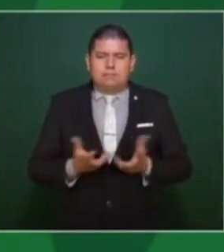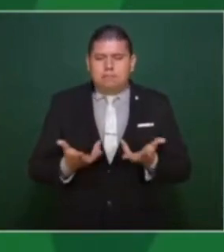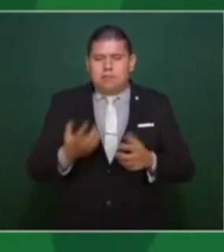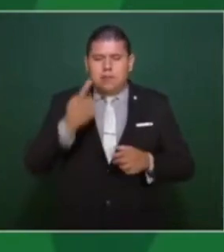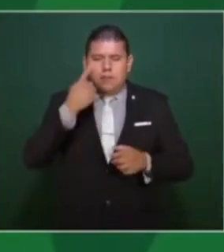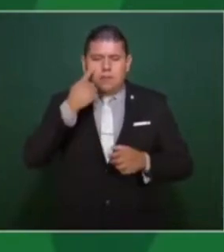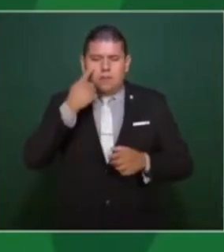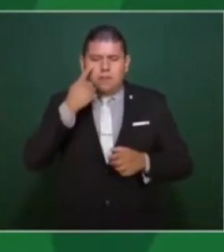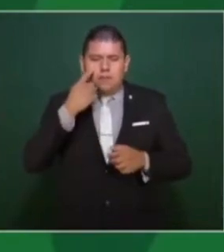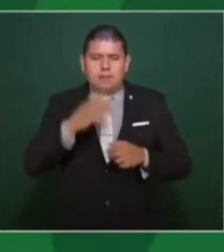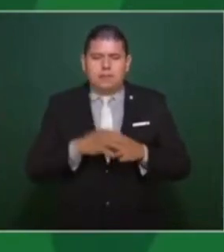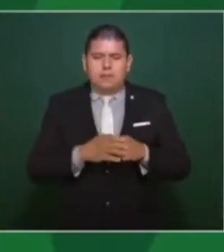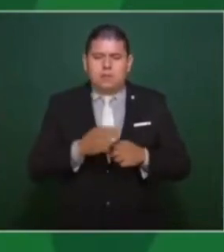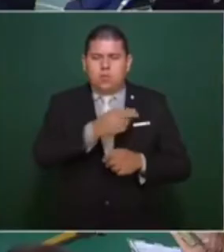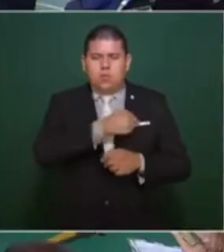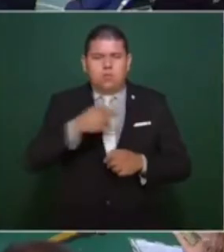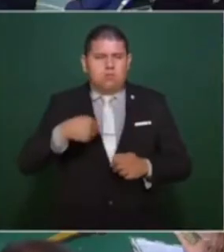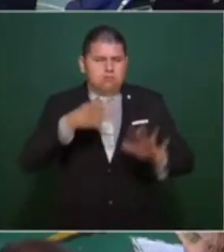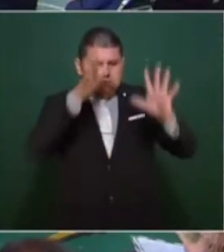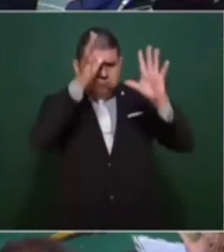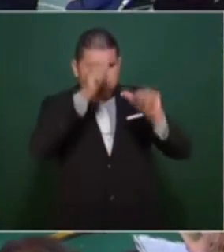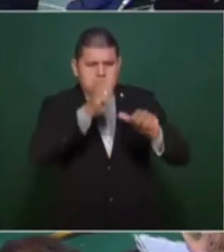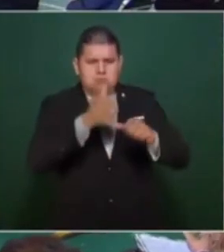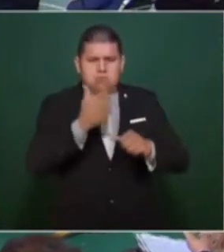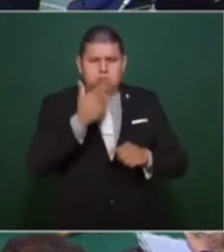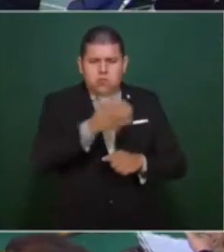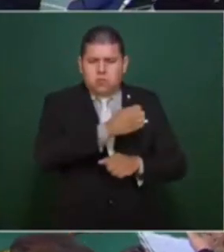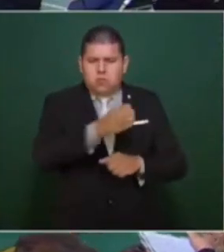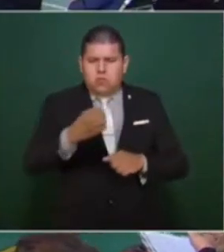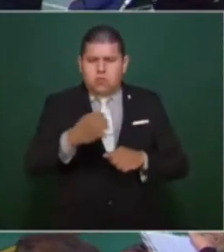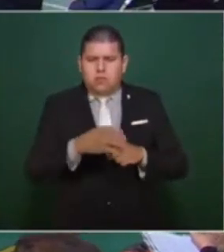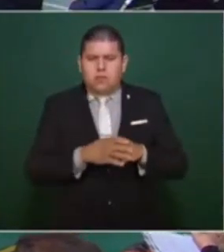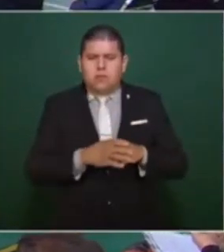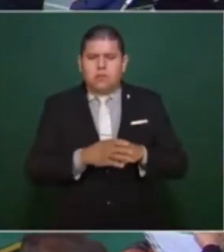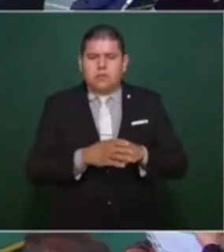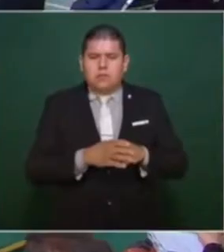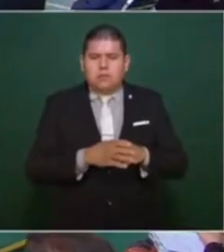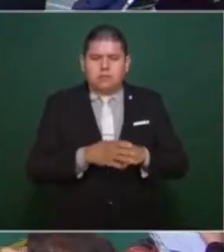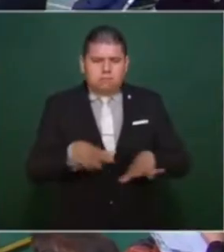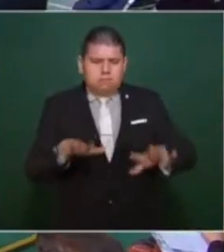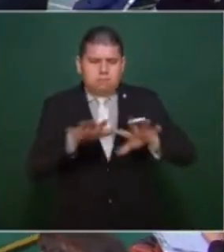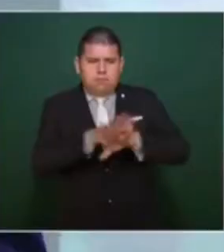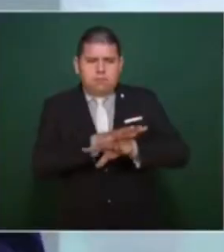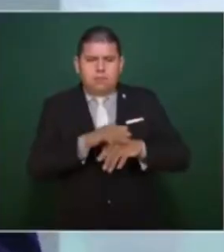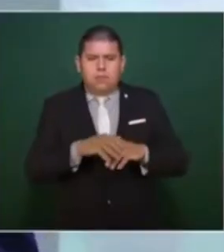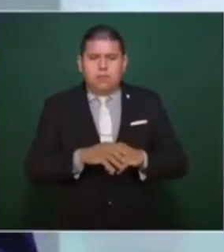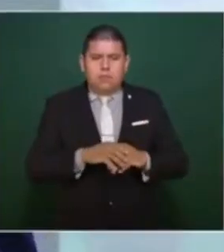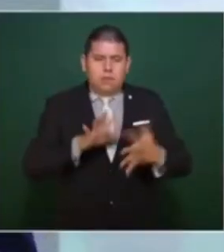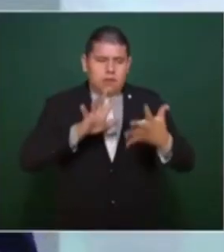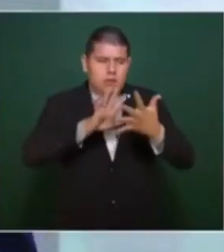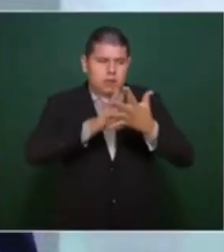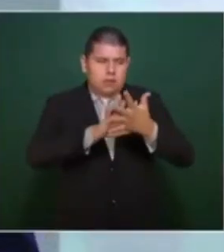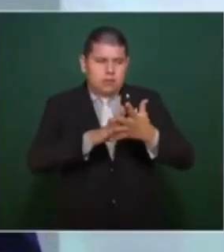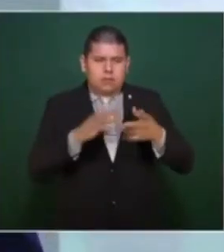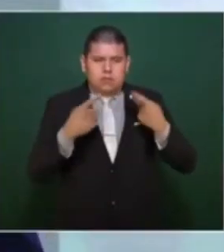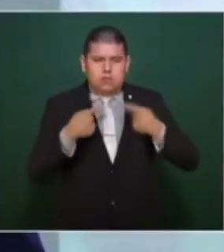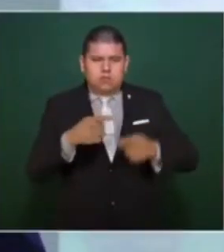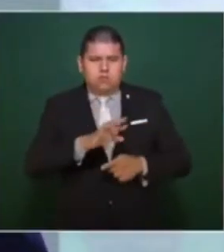Pero en el arreglo que hicimos, porque privatizaron los reclusorios,